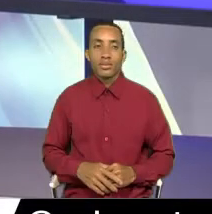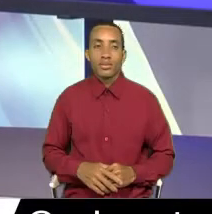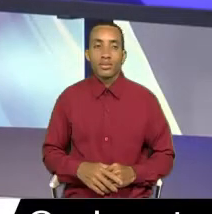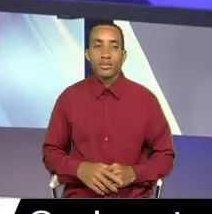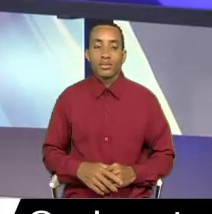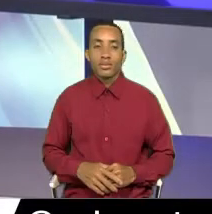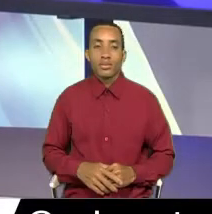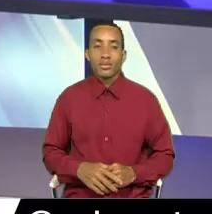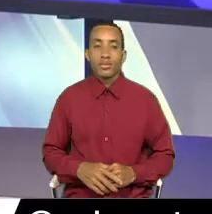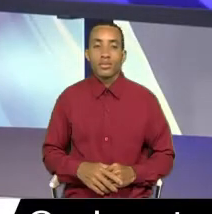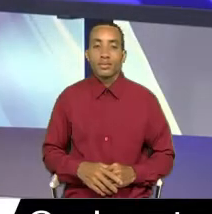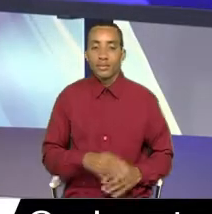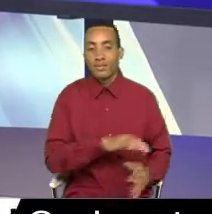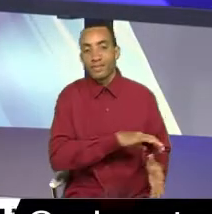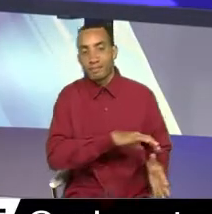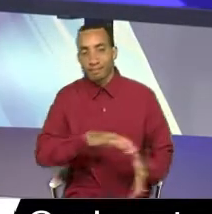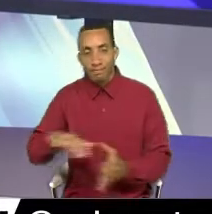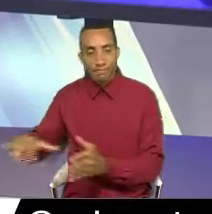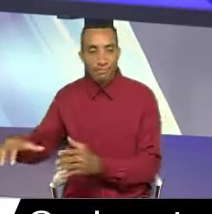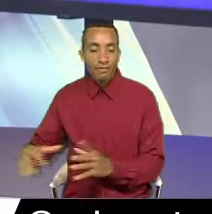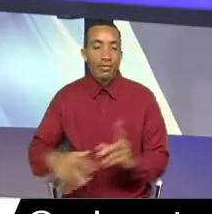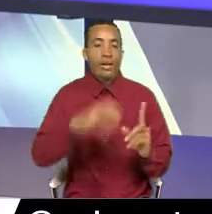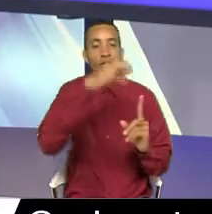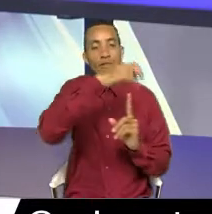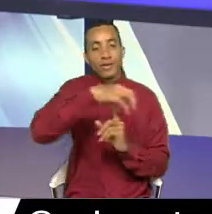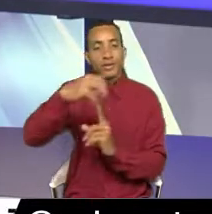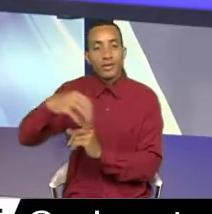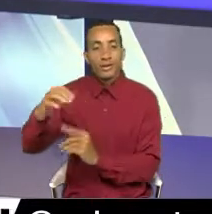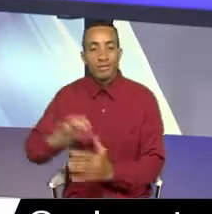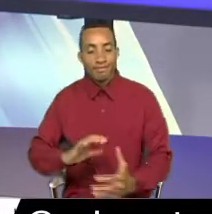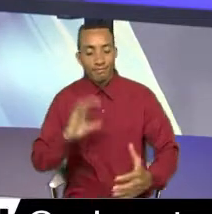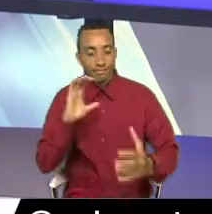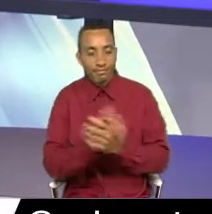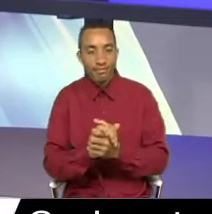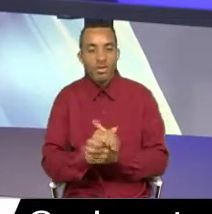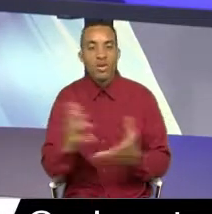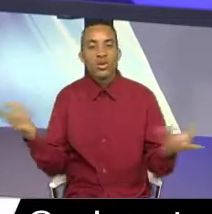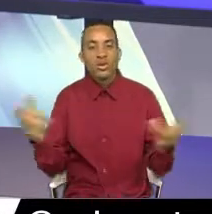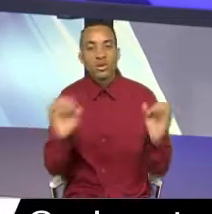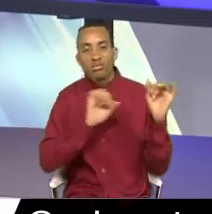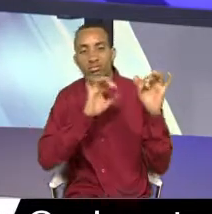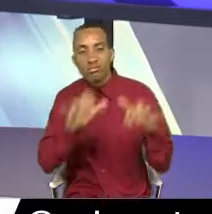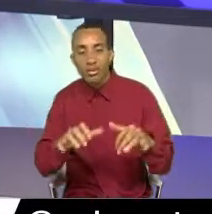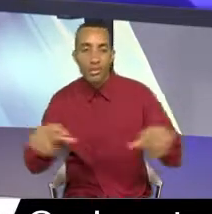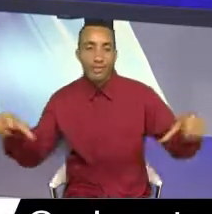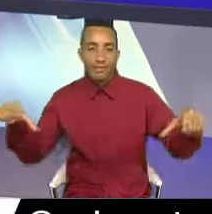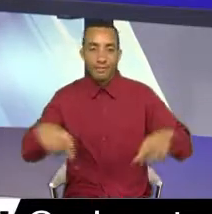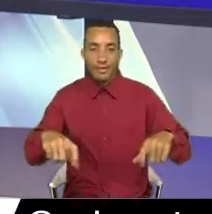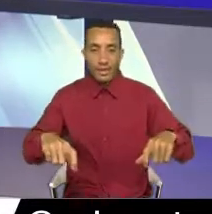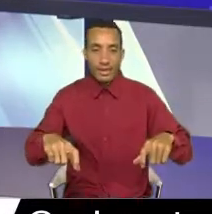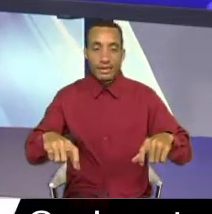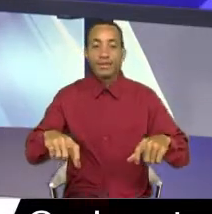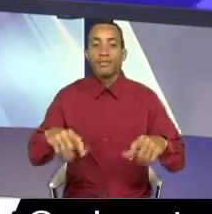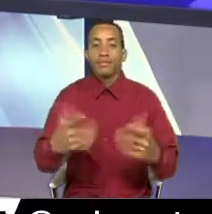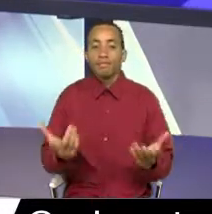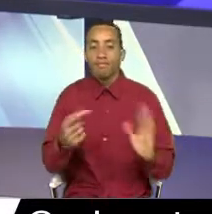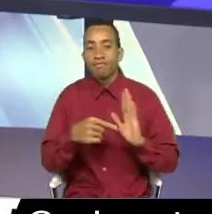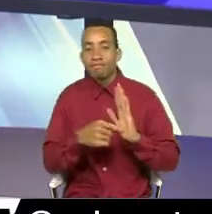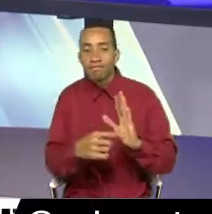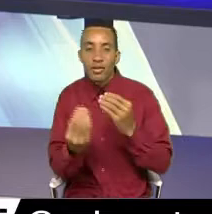Se realizó el Festival de la Amistad en las canchas municipales con presentación de artistas locales y muestras